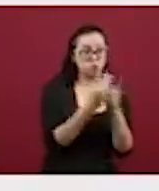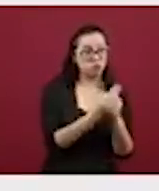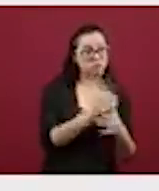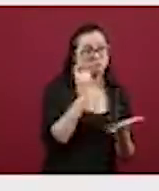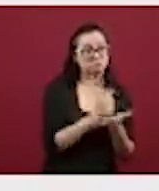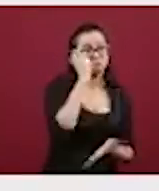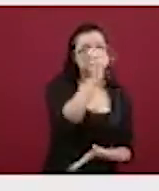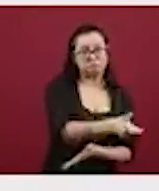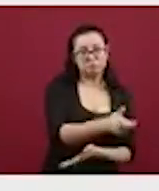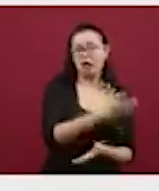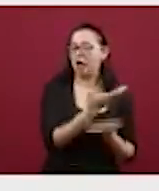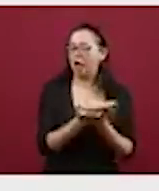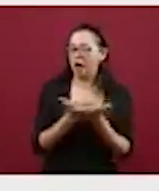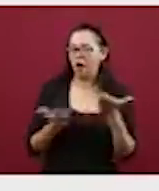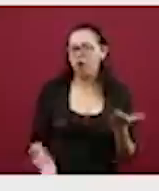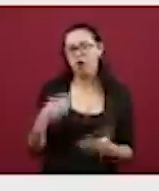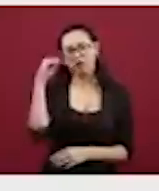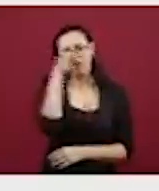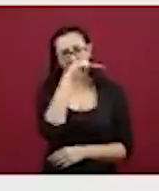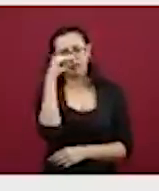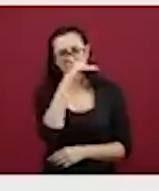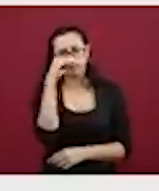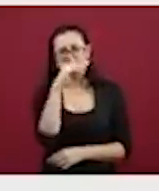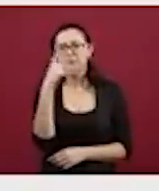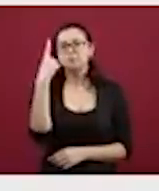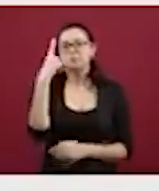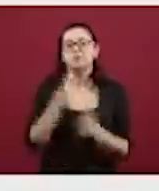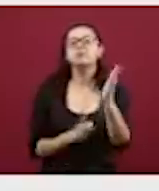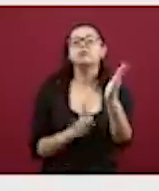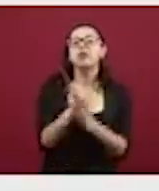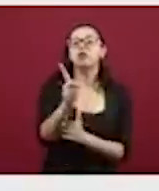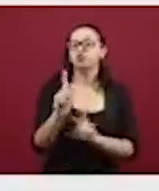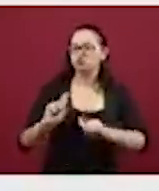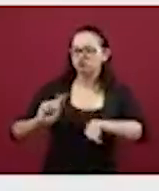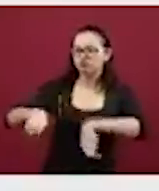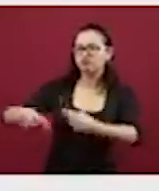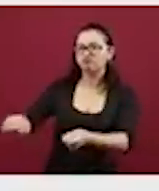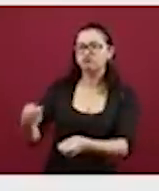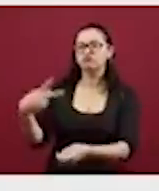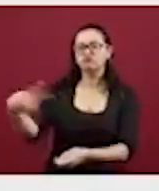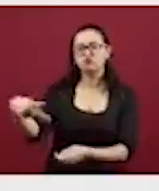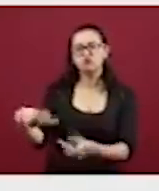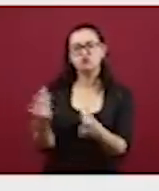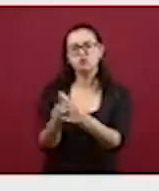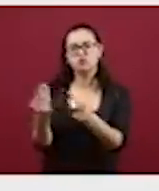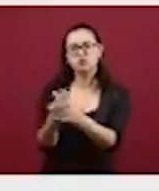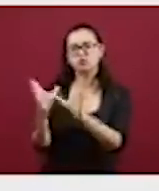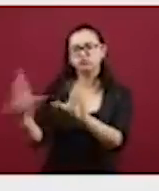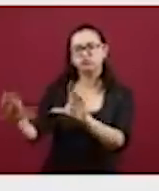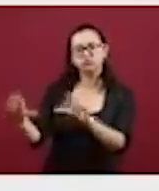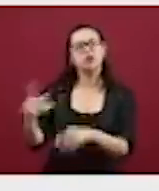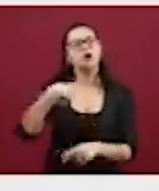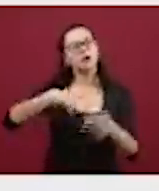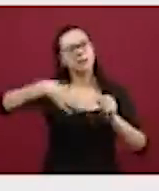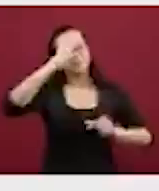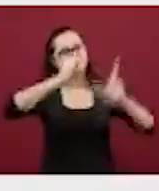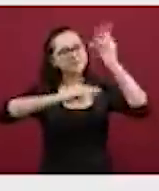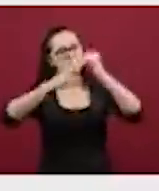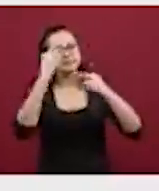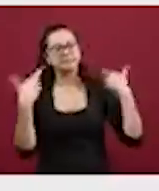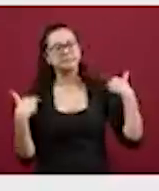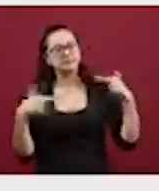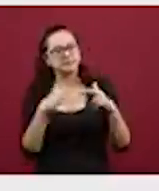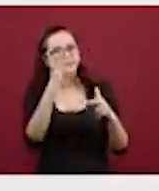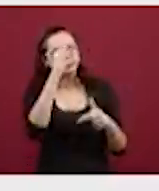Este nuevo derecho va a hacer que los maestros mejoren su práctica docente y no